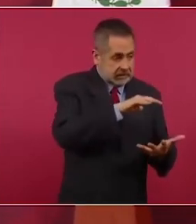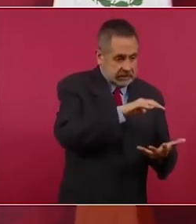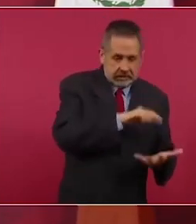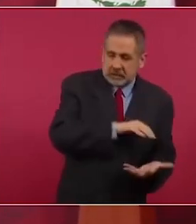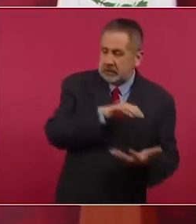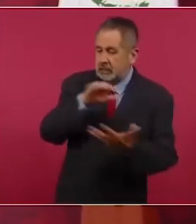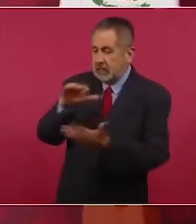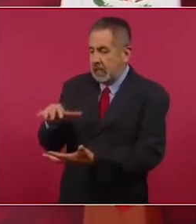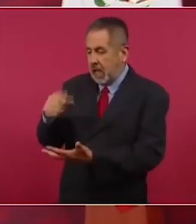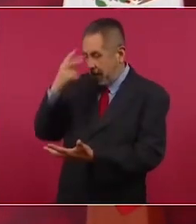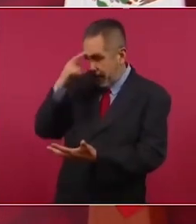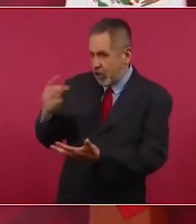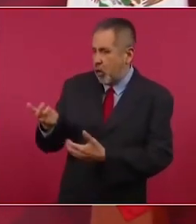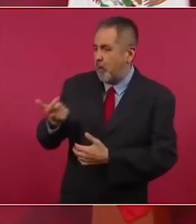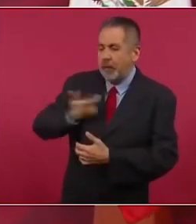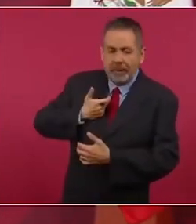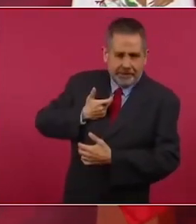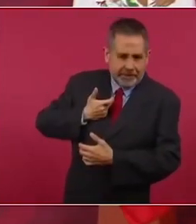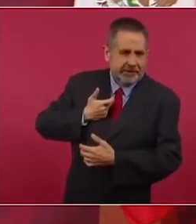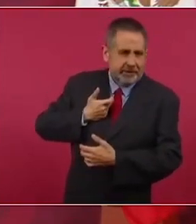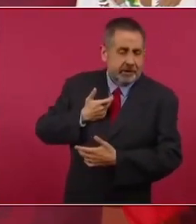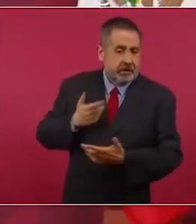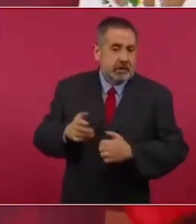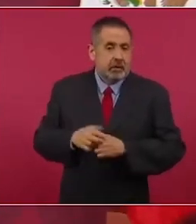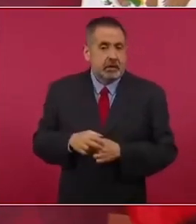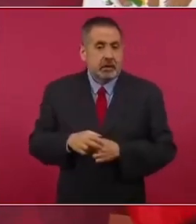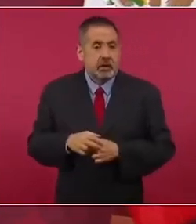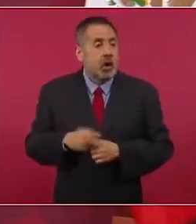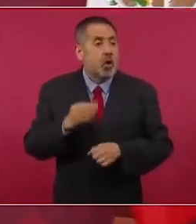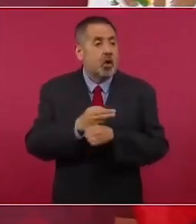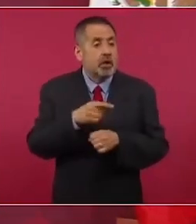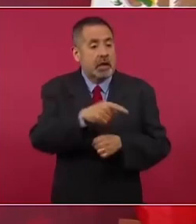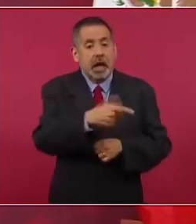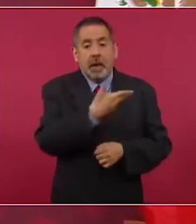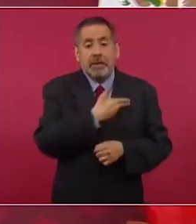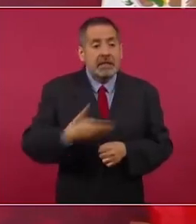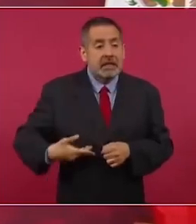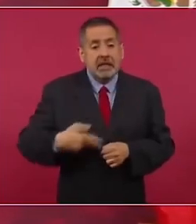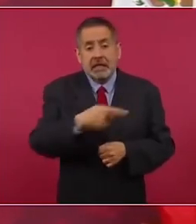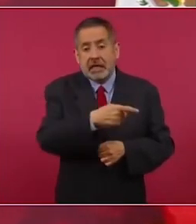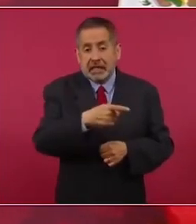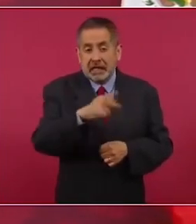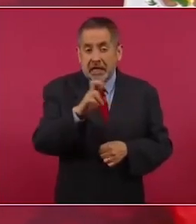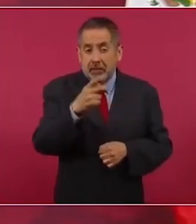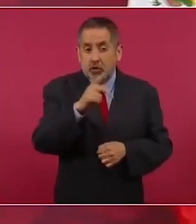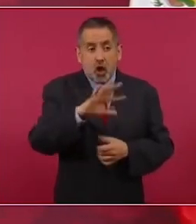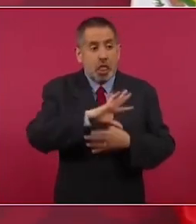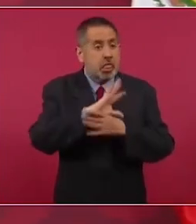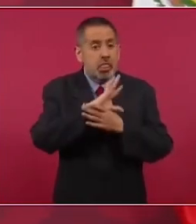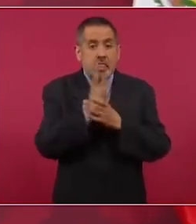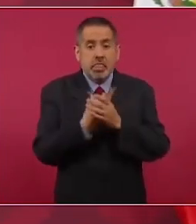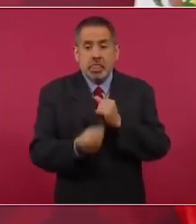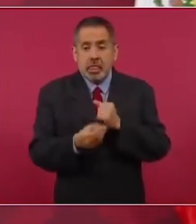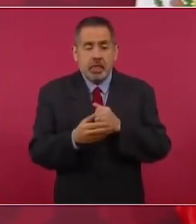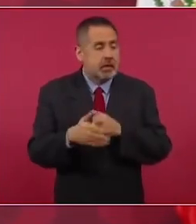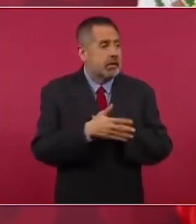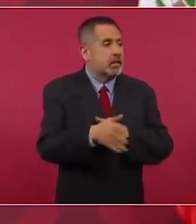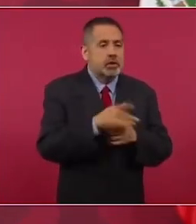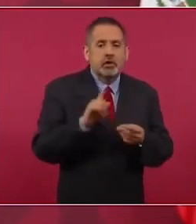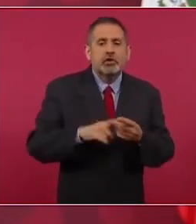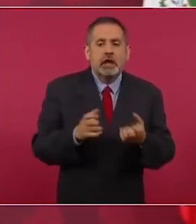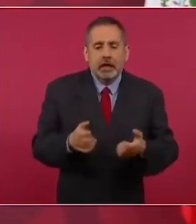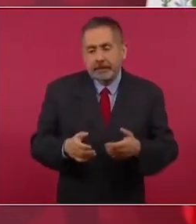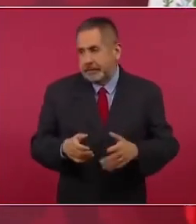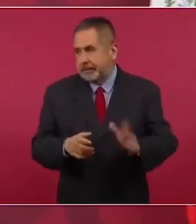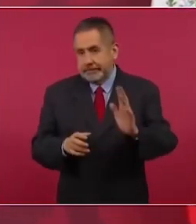de Perú, que por cierto anda prófugo el presidente de entonces,